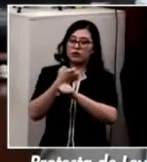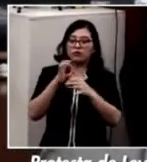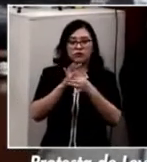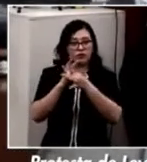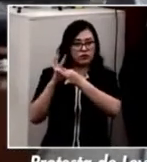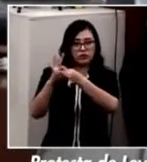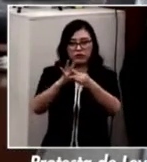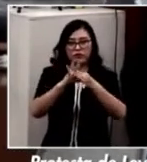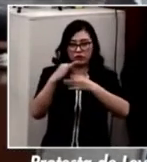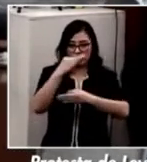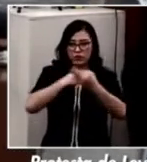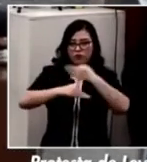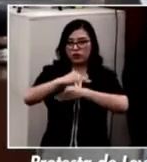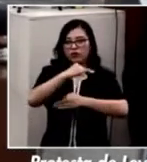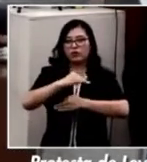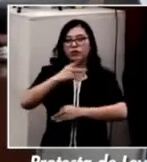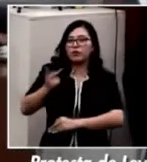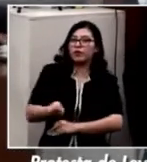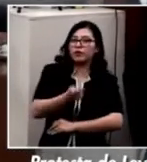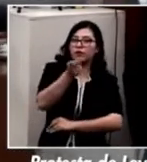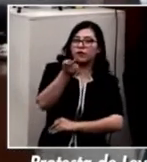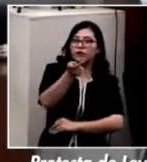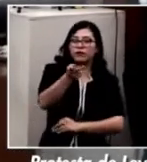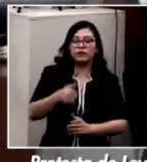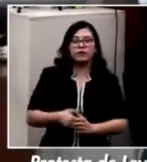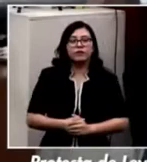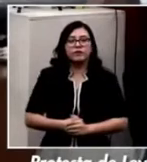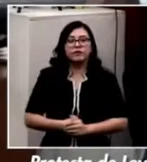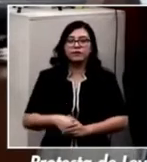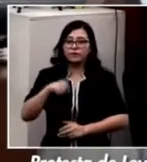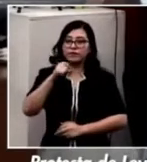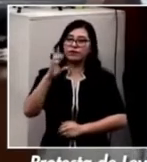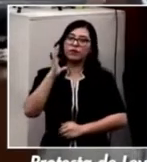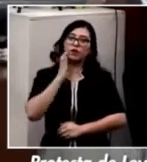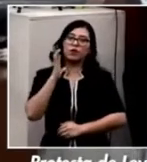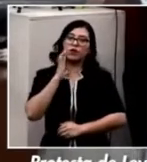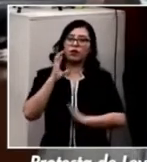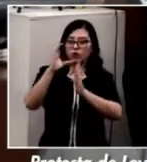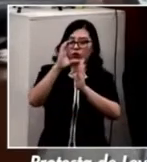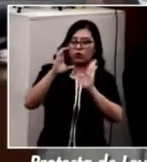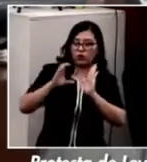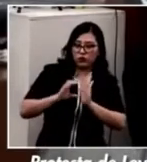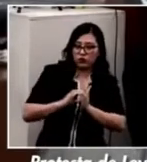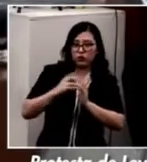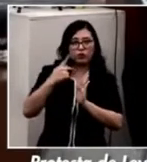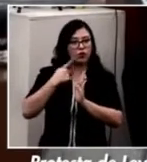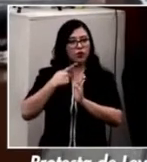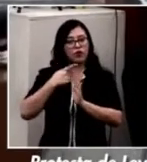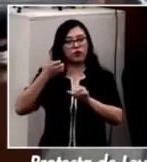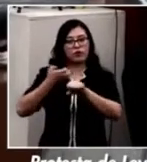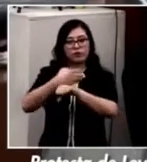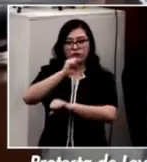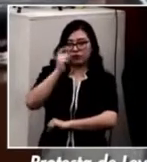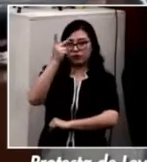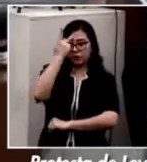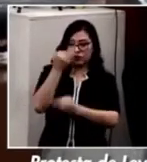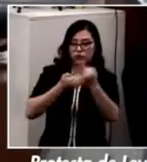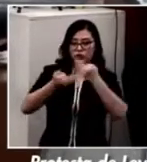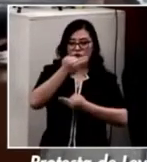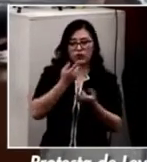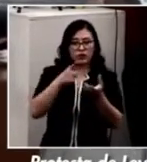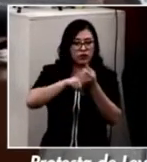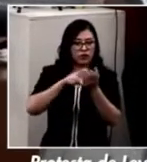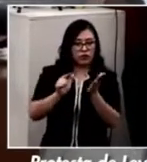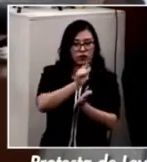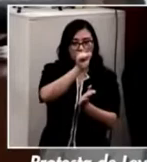fíjate, por poco tiempo fui abogado postulante, después me incorporé al Poder Judicial y mi